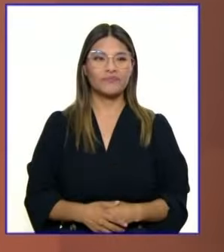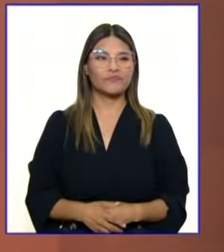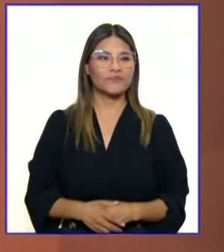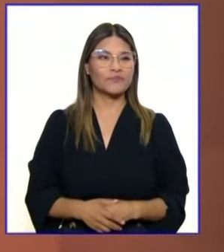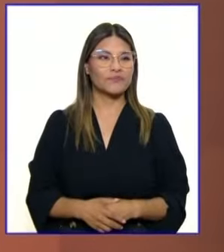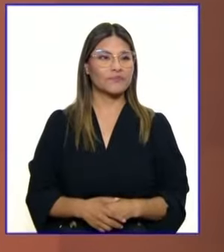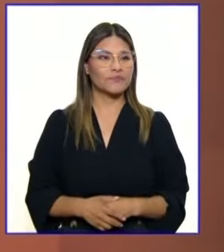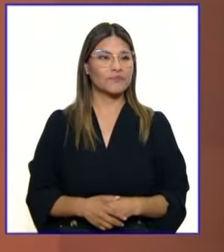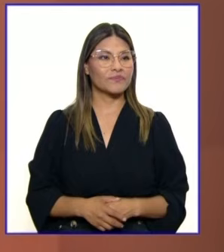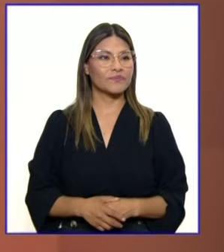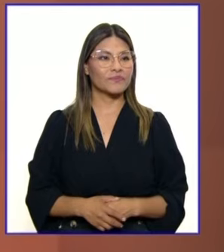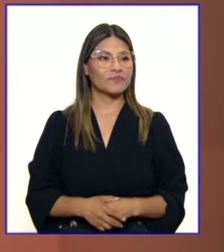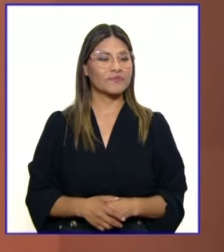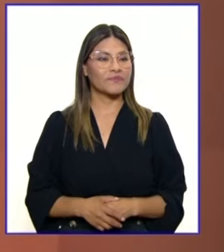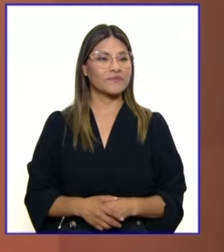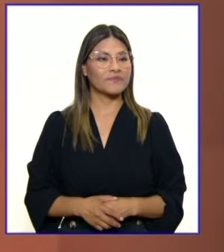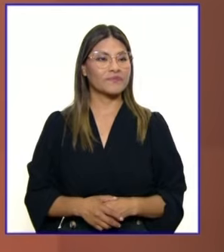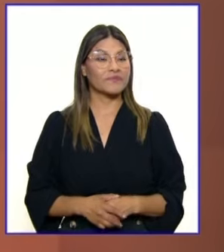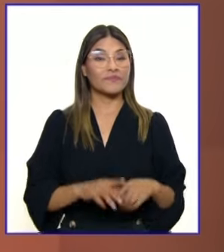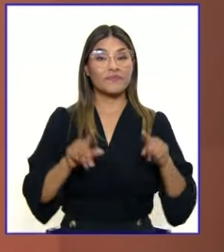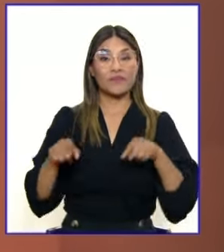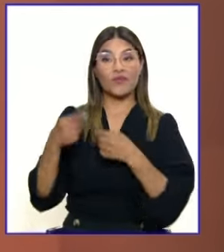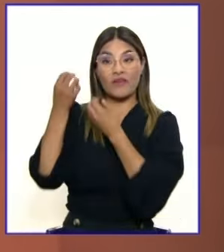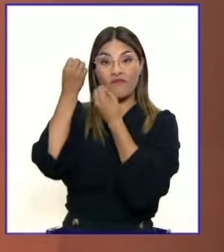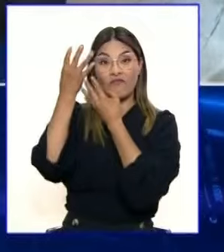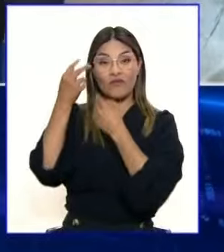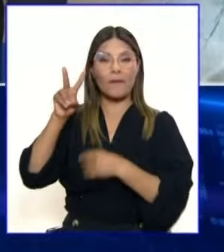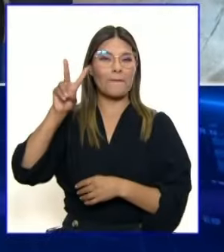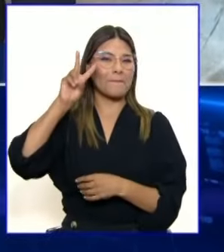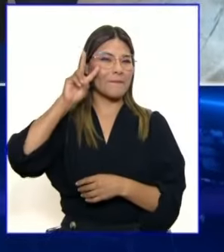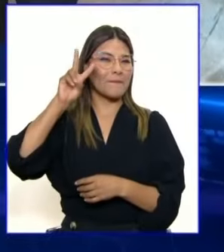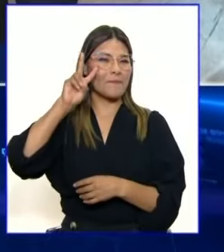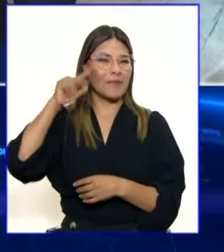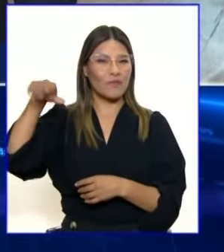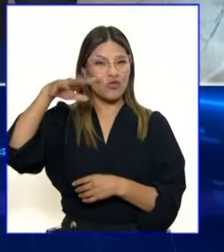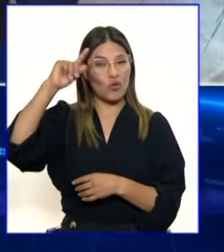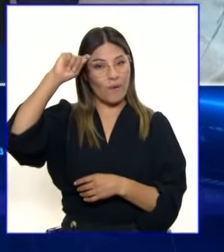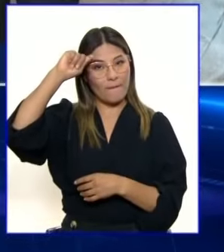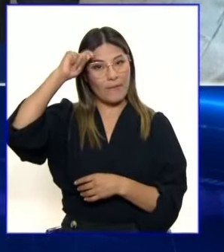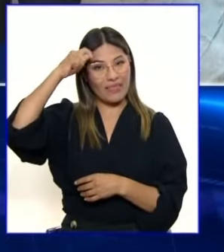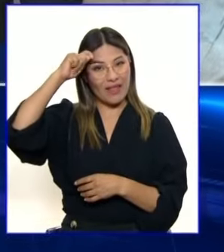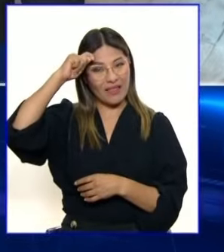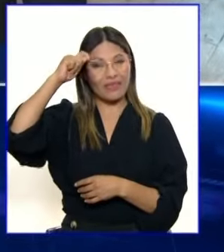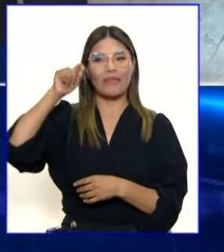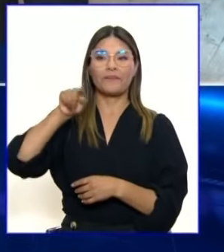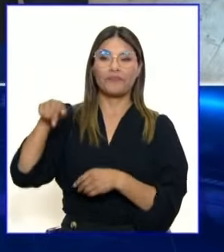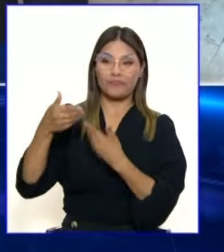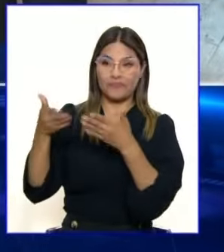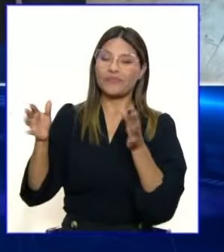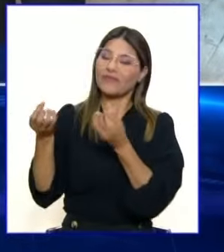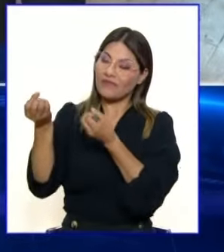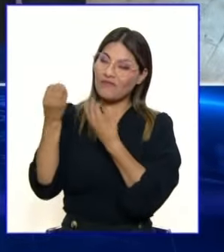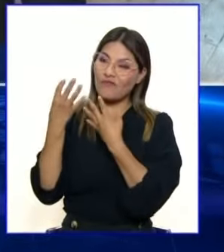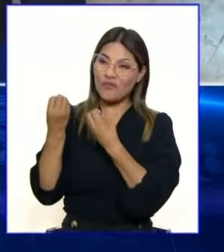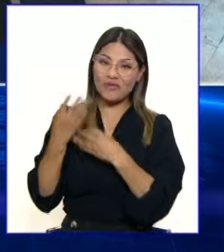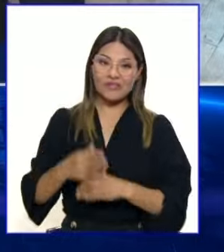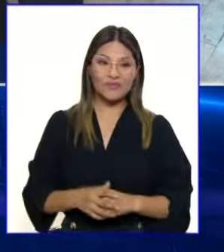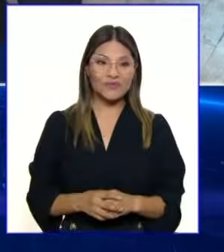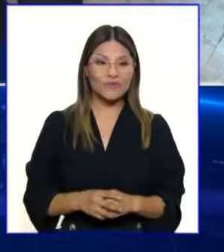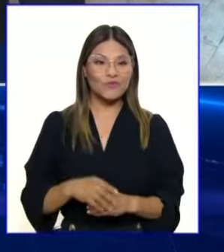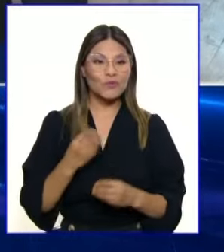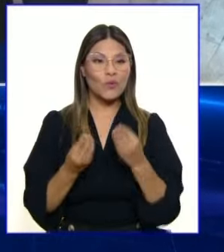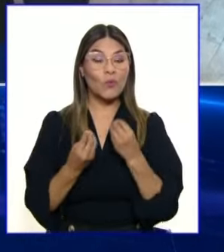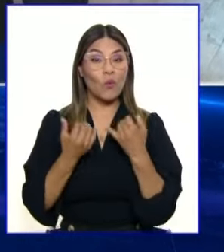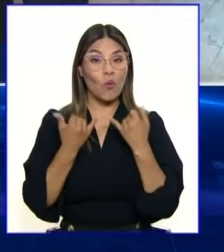Y vamos ahora con información en vivo hasta el distrito de Magdalena. Nuestra compañera Marielena Guayasco nos amplía la información de lo que